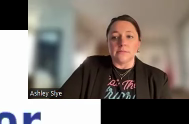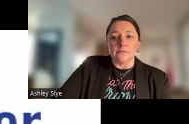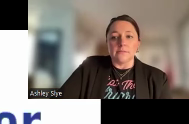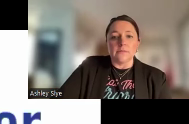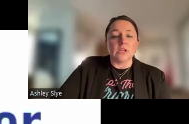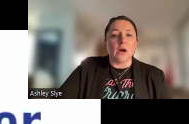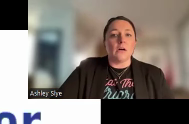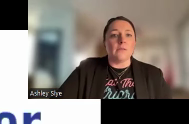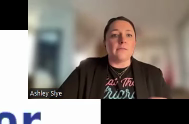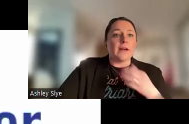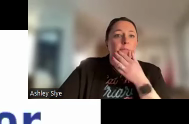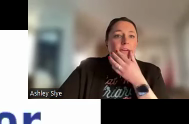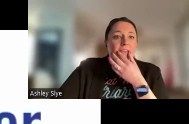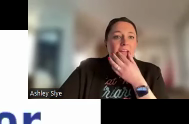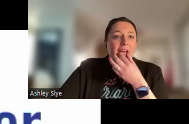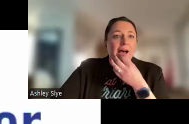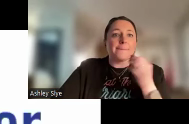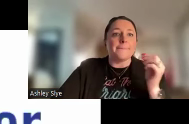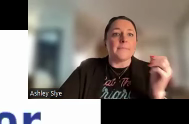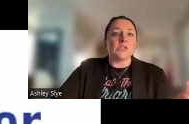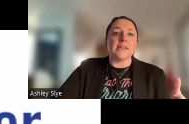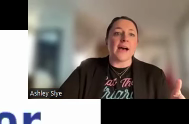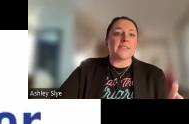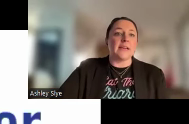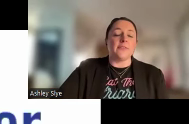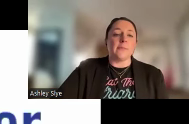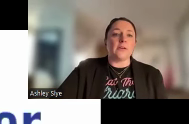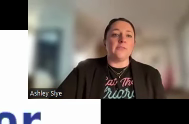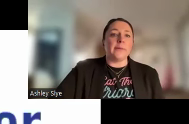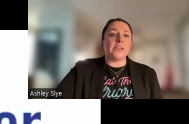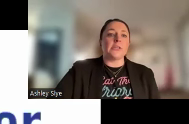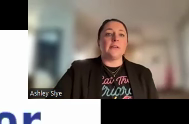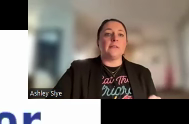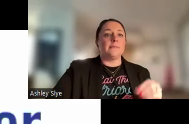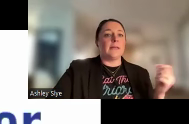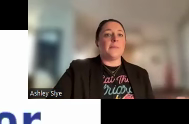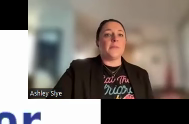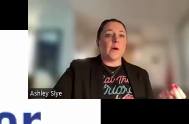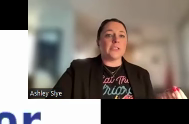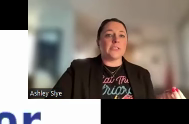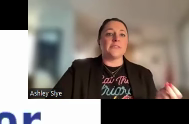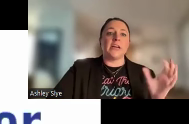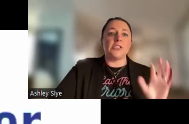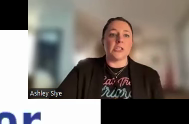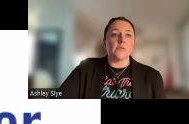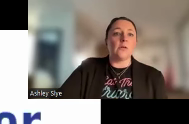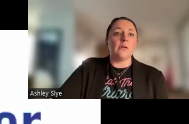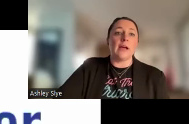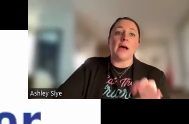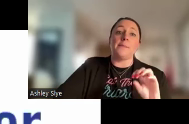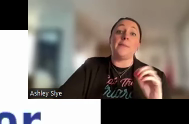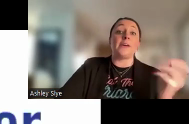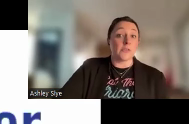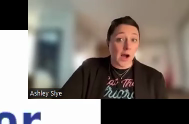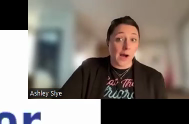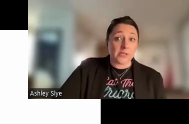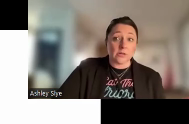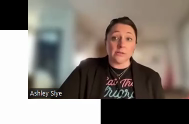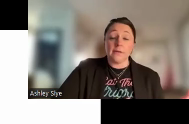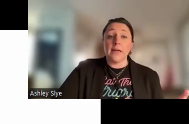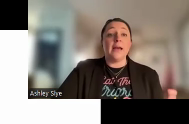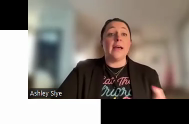verse cosas, estas cosas se pueden ver de forma muy diferente. Ahora, en esta siguiente diapositiva, en cuanto a la